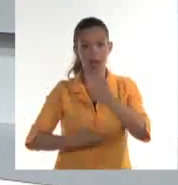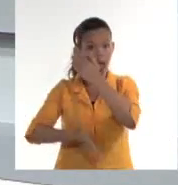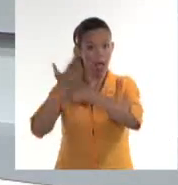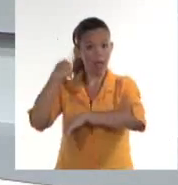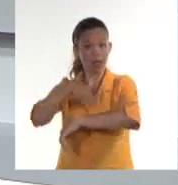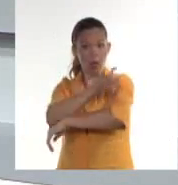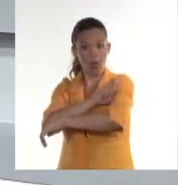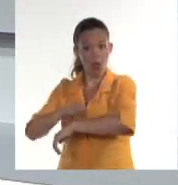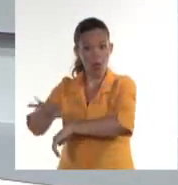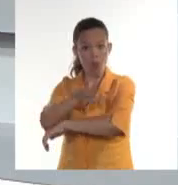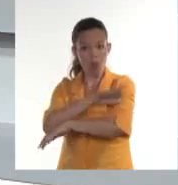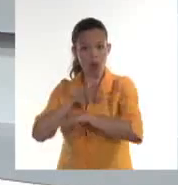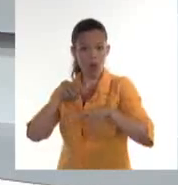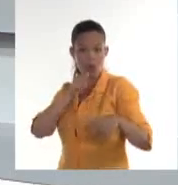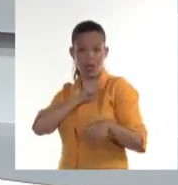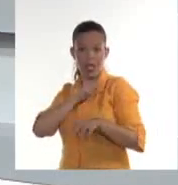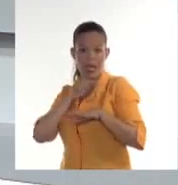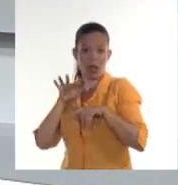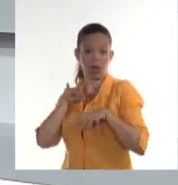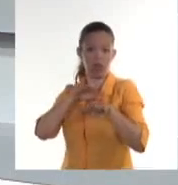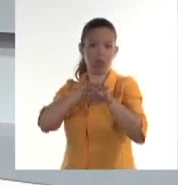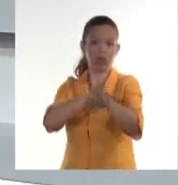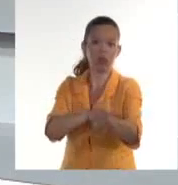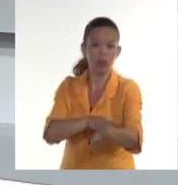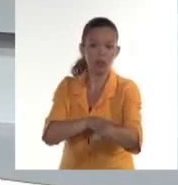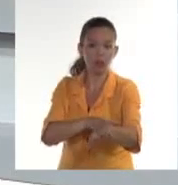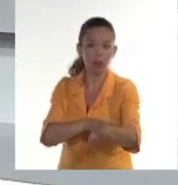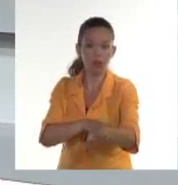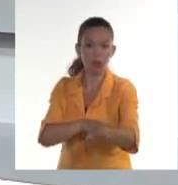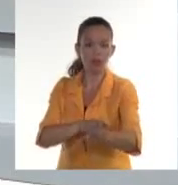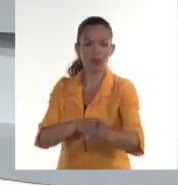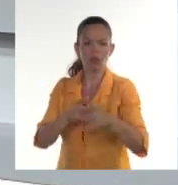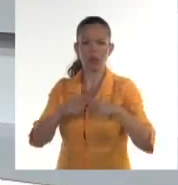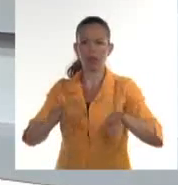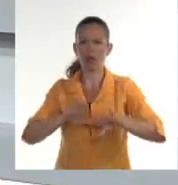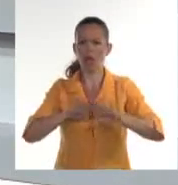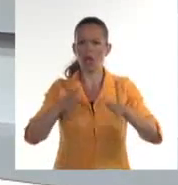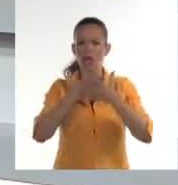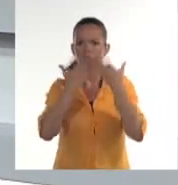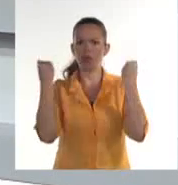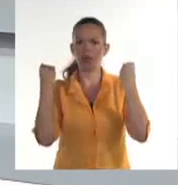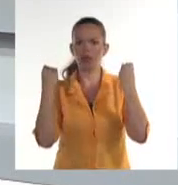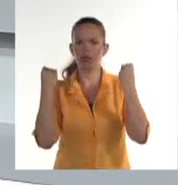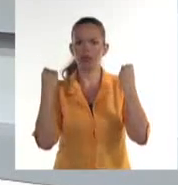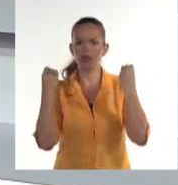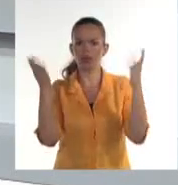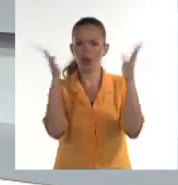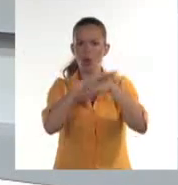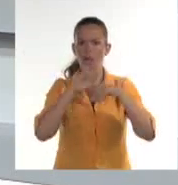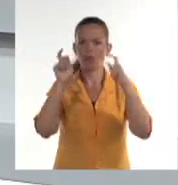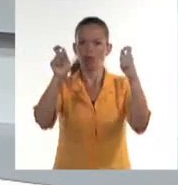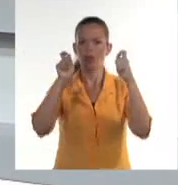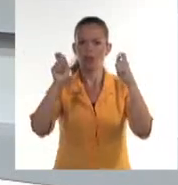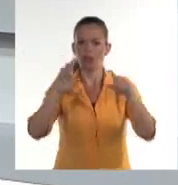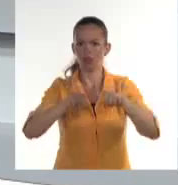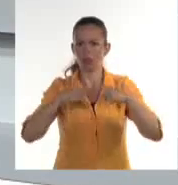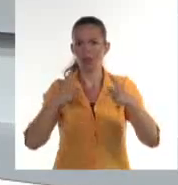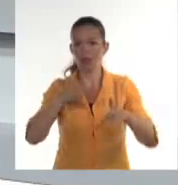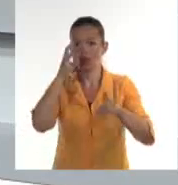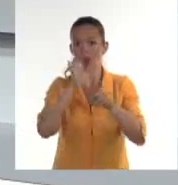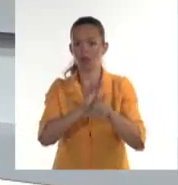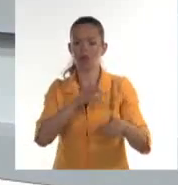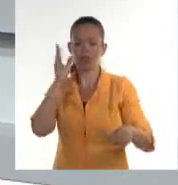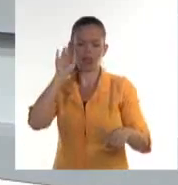sus inconformidades y de pronto se acabaron las protestas sociales porque empezó el terror. Ahí es donde la inacción hace que luego